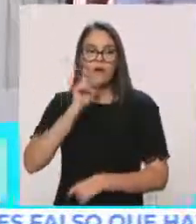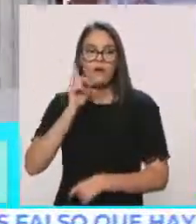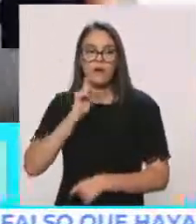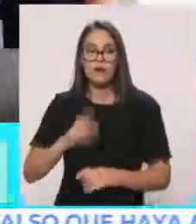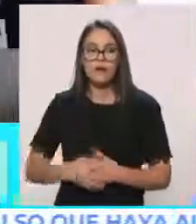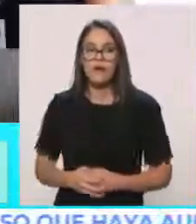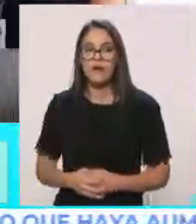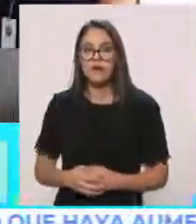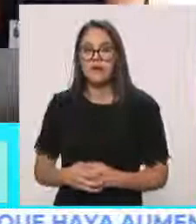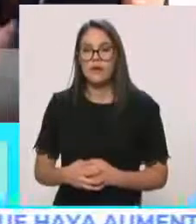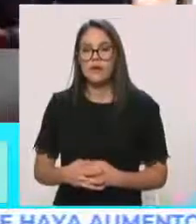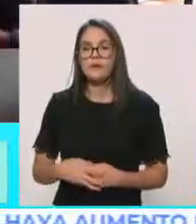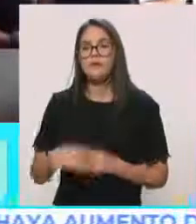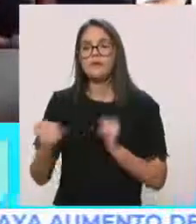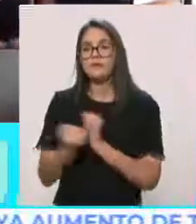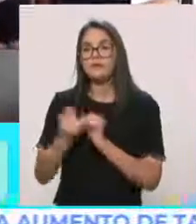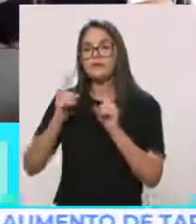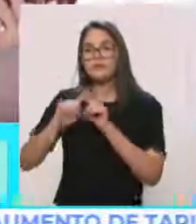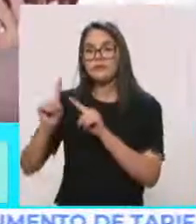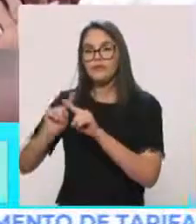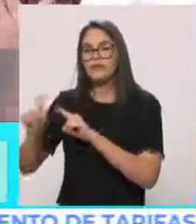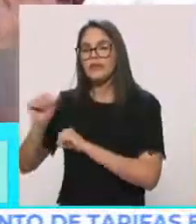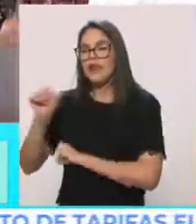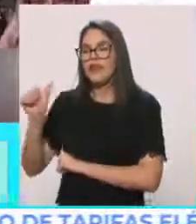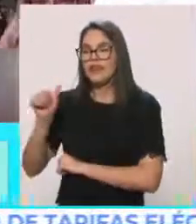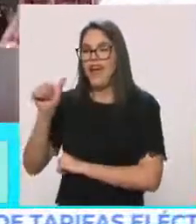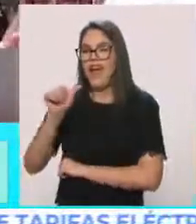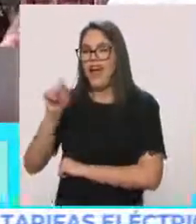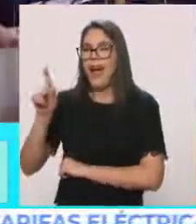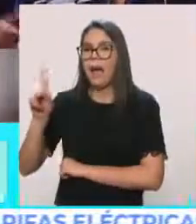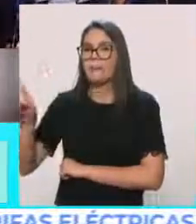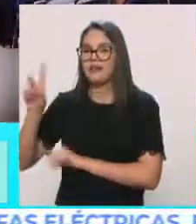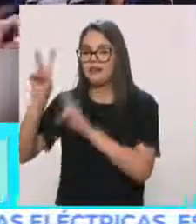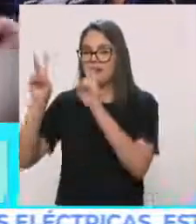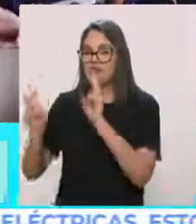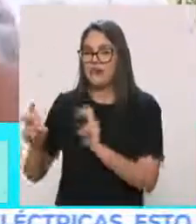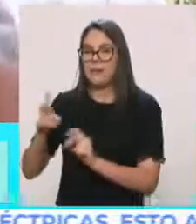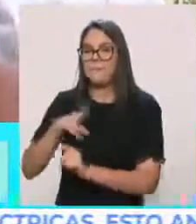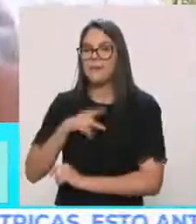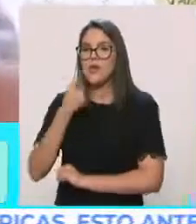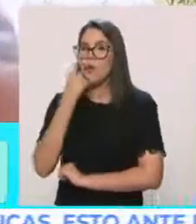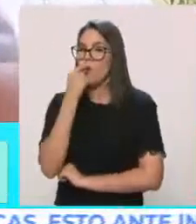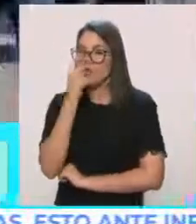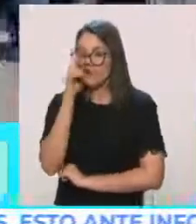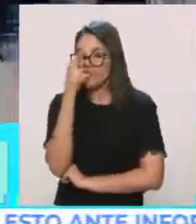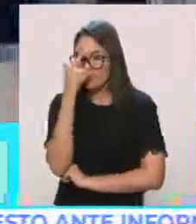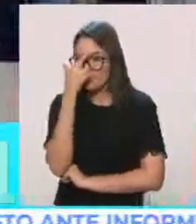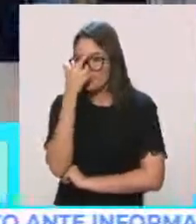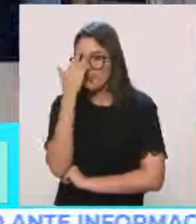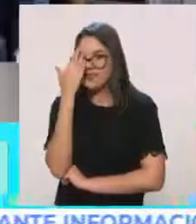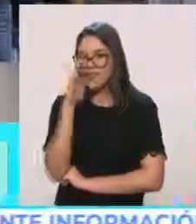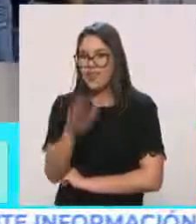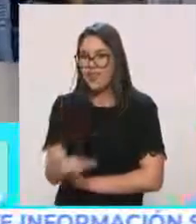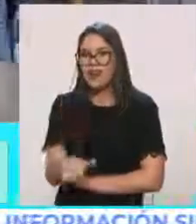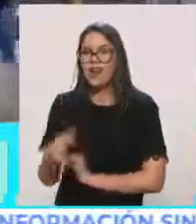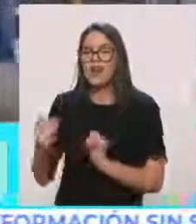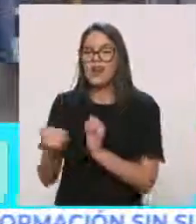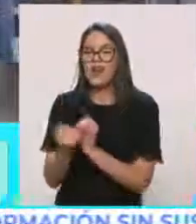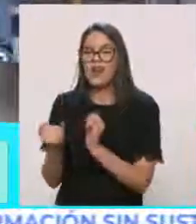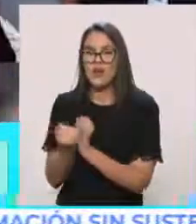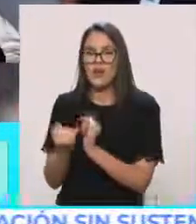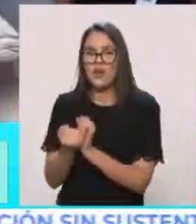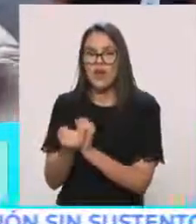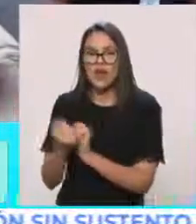a la persona. También recomendamos bajar la aplicación de Mi Policía para que se entienda que a veces el tema de la